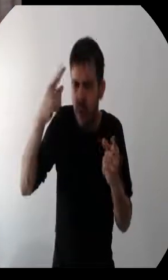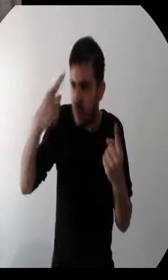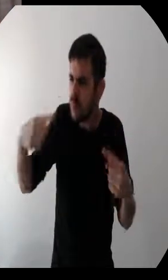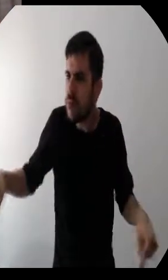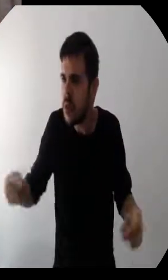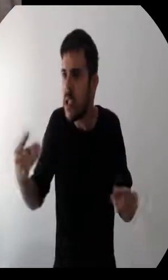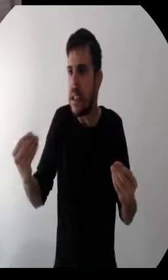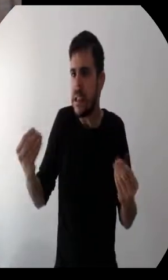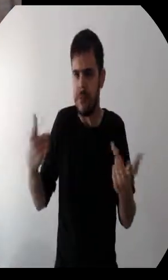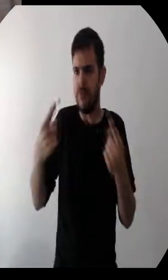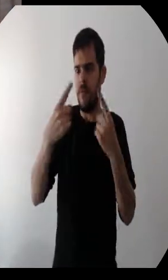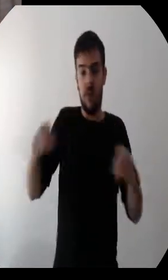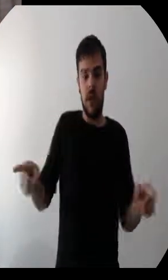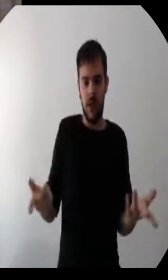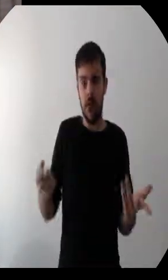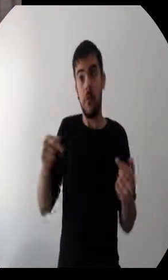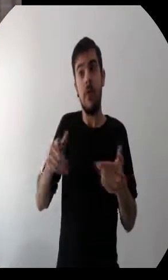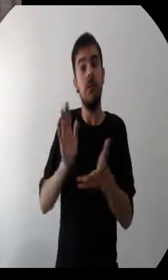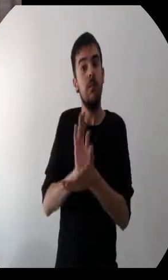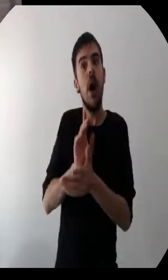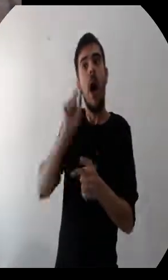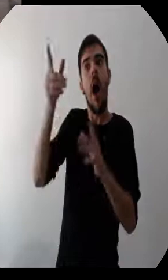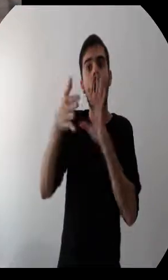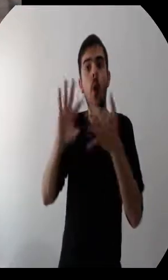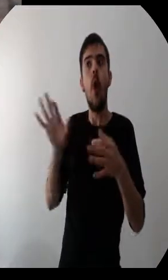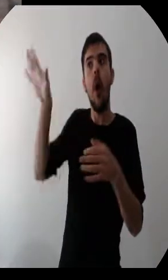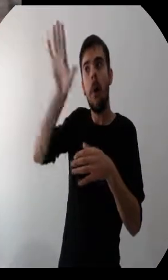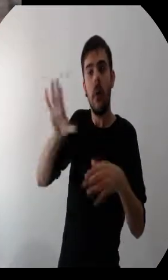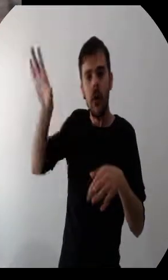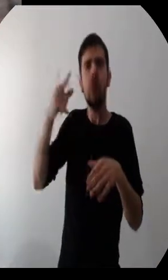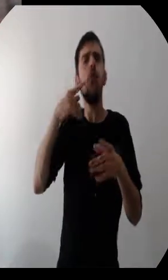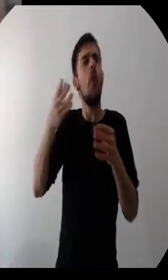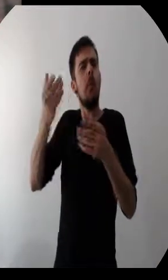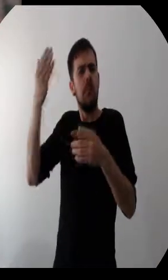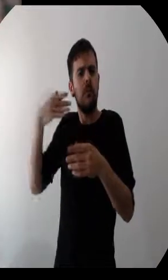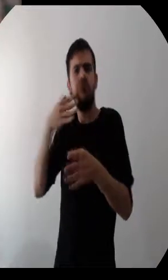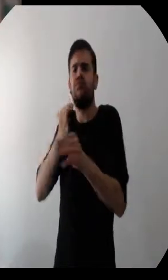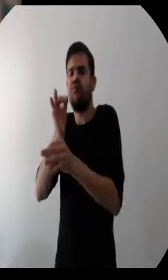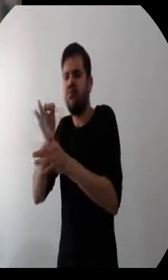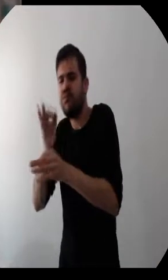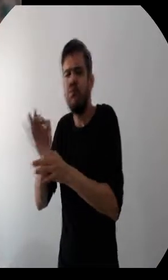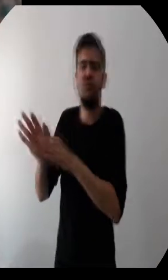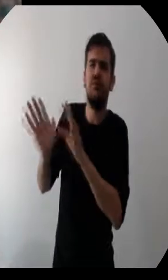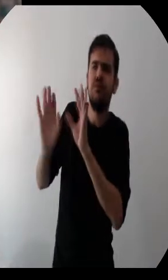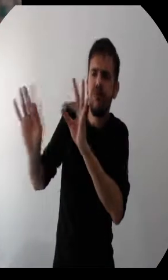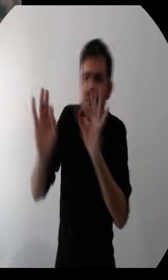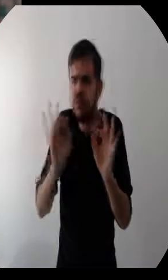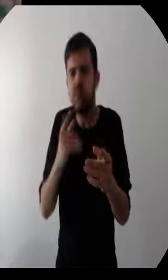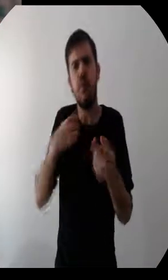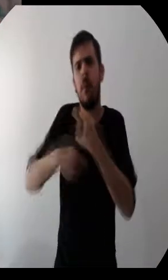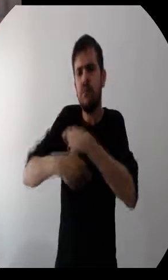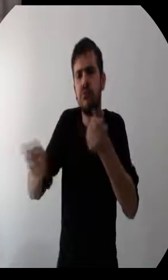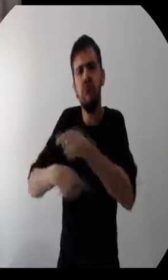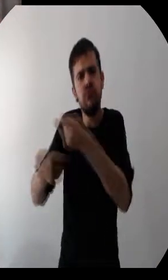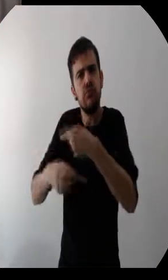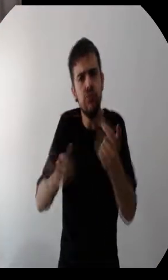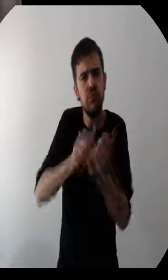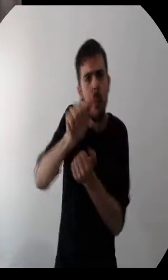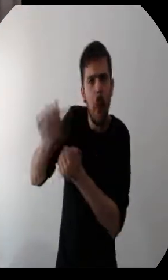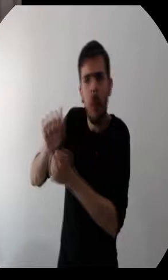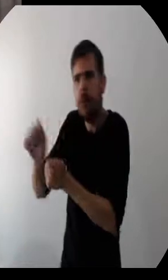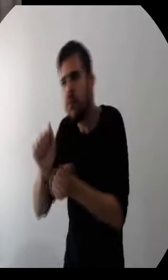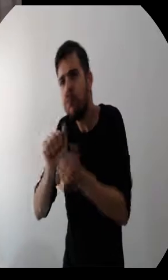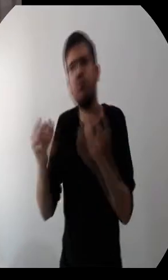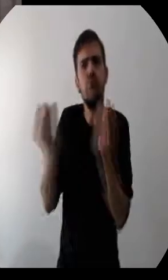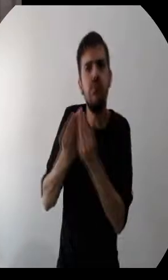unos cuantos años en los países europeos, cuando alcanzaron cierta masividad en la escolarización, se empezaron a preguntar si efectivamente los portadores de